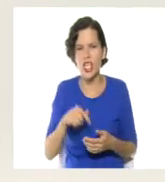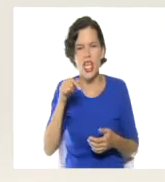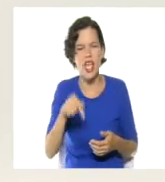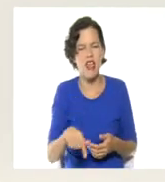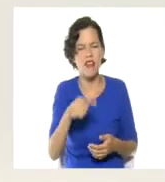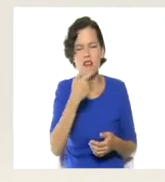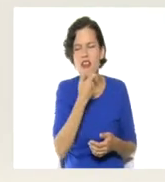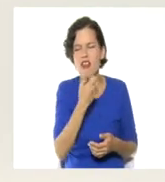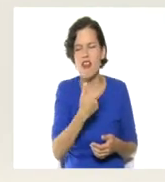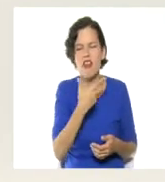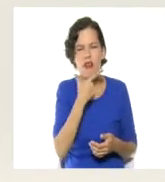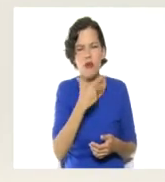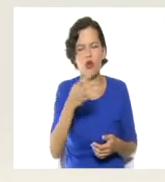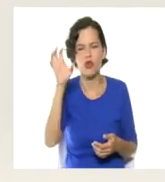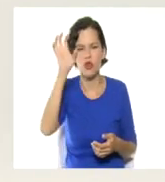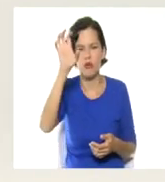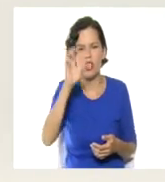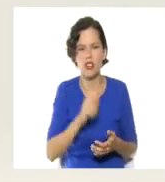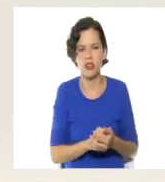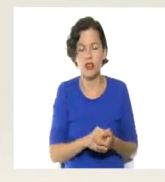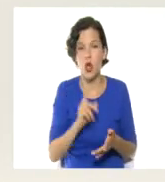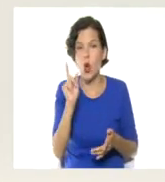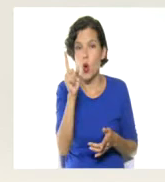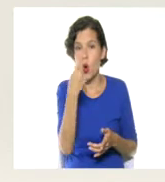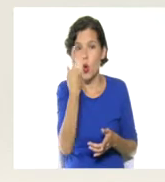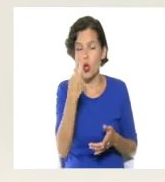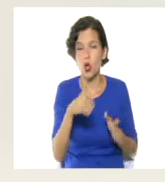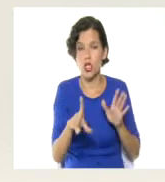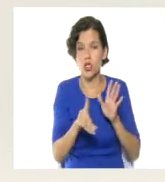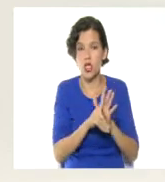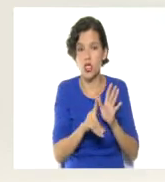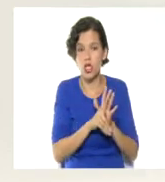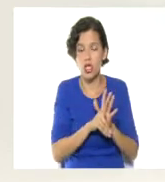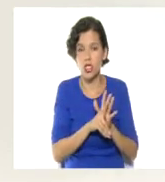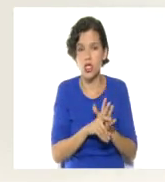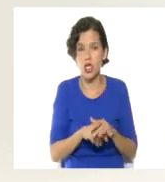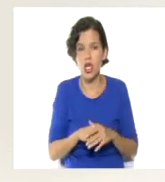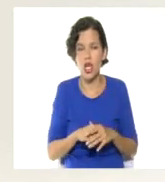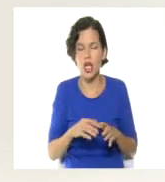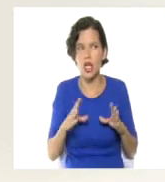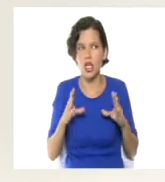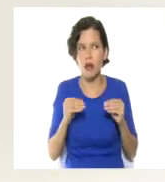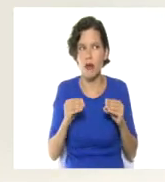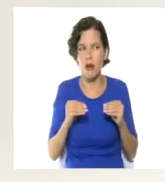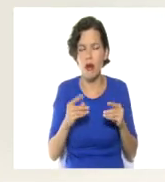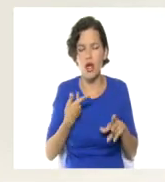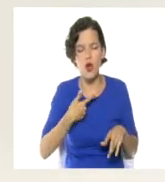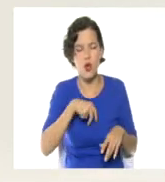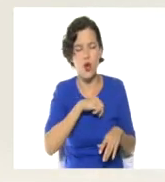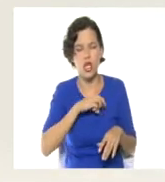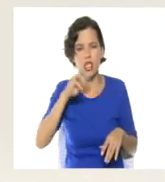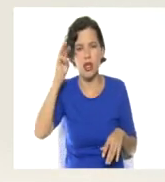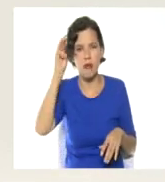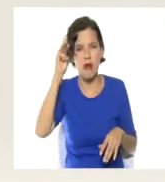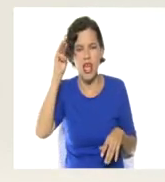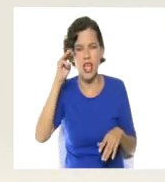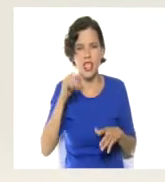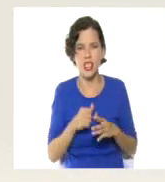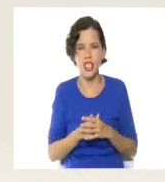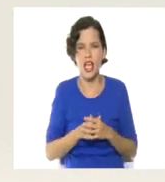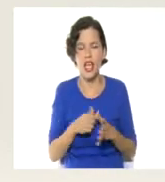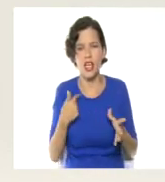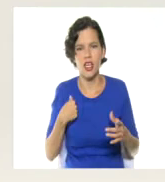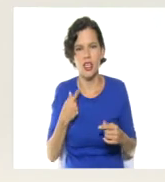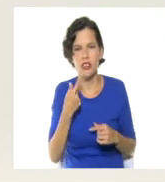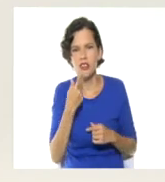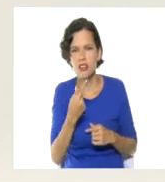este hermoso país. Uno de esos derechos precisamente es el que comentaban nuestras maestras de aula, el